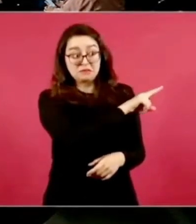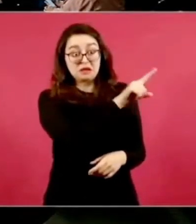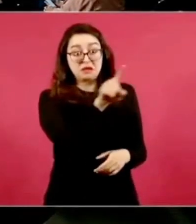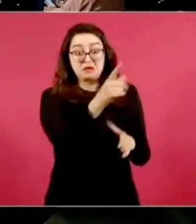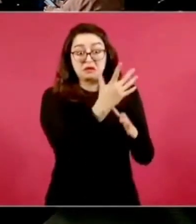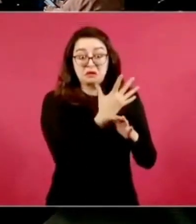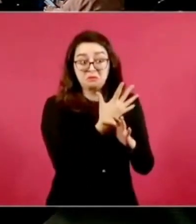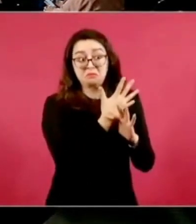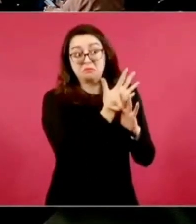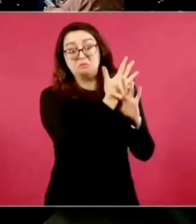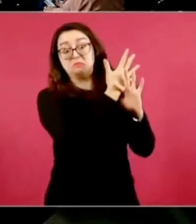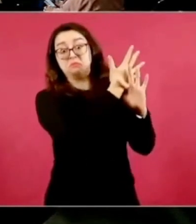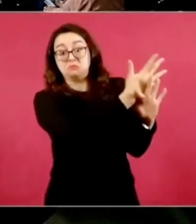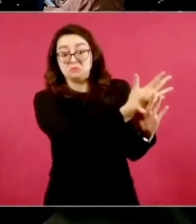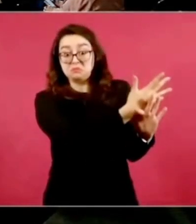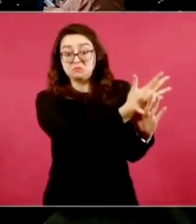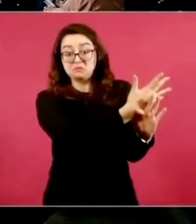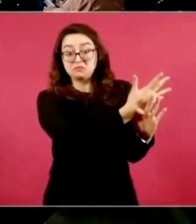medios